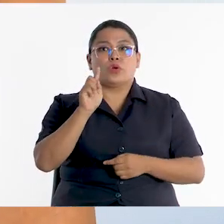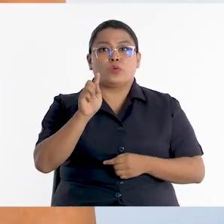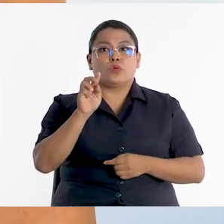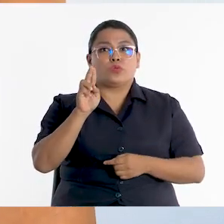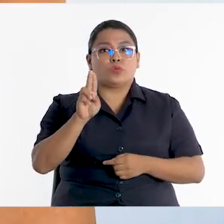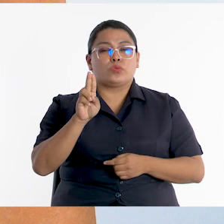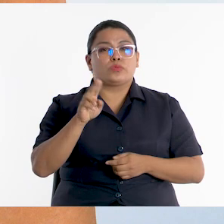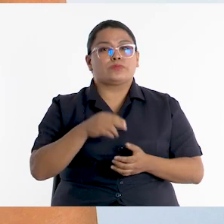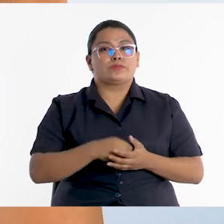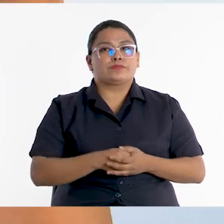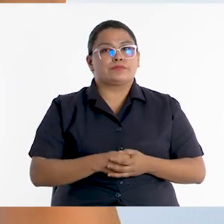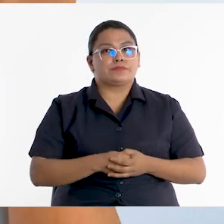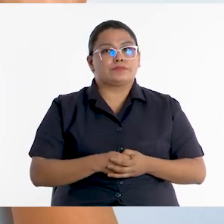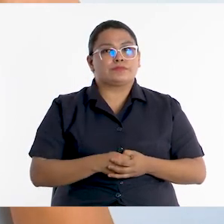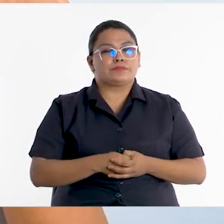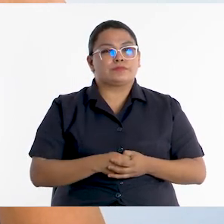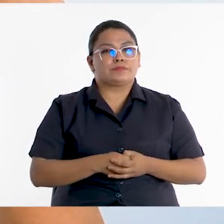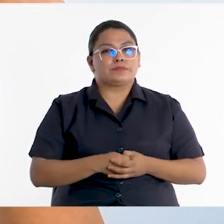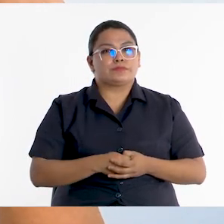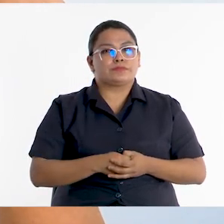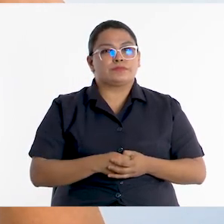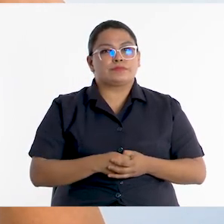una cifra.